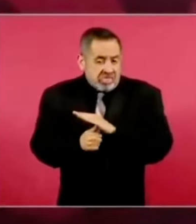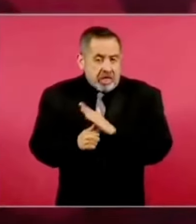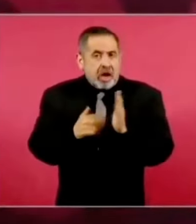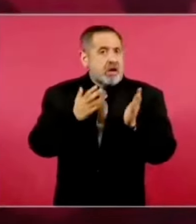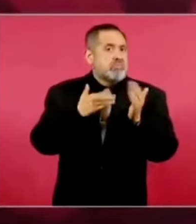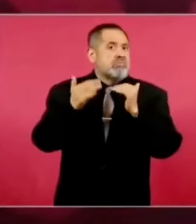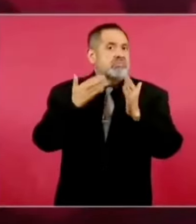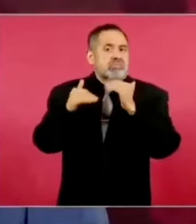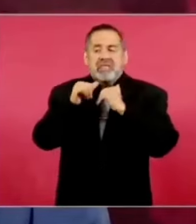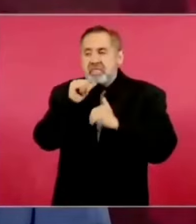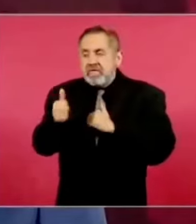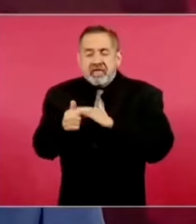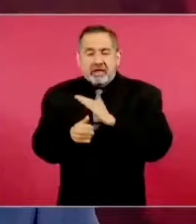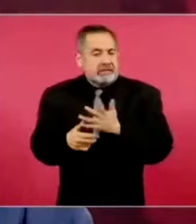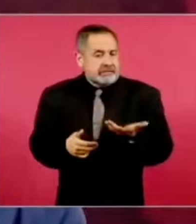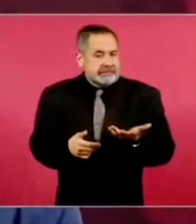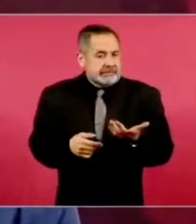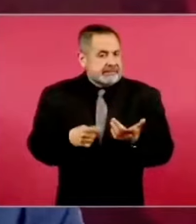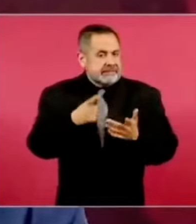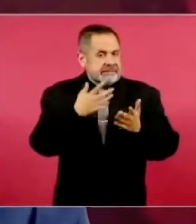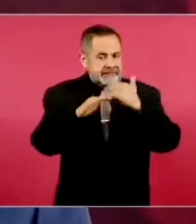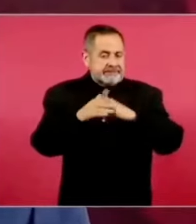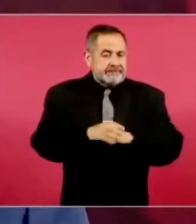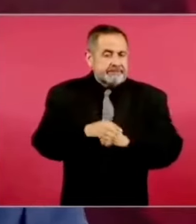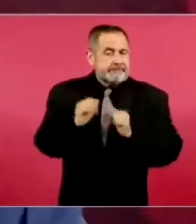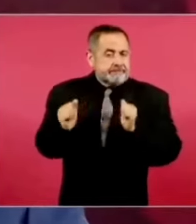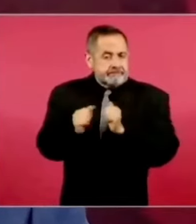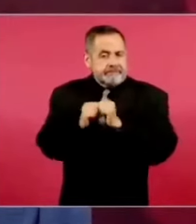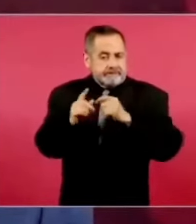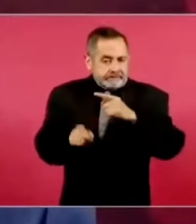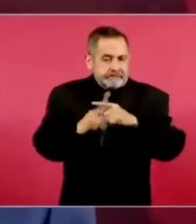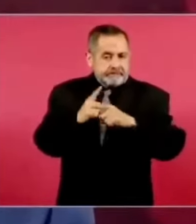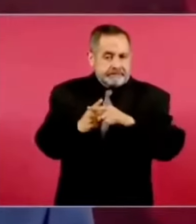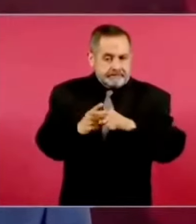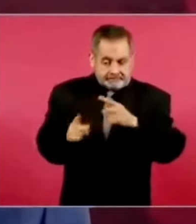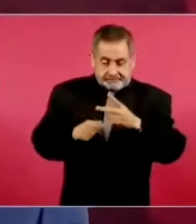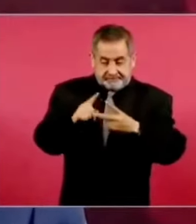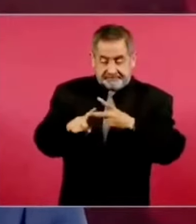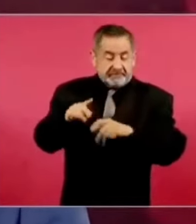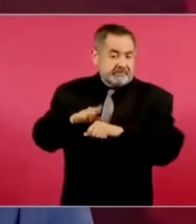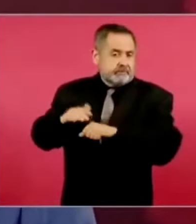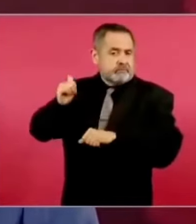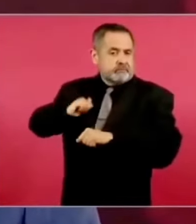parte pero eso va acompañado de otra cosa que viene también de